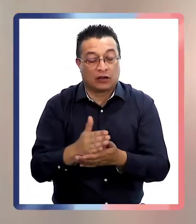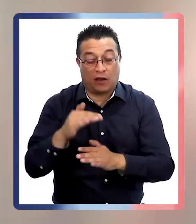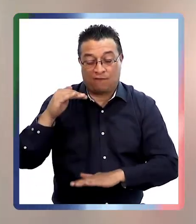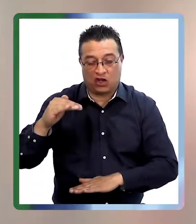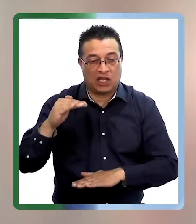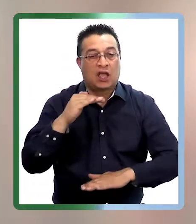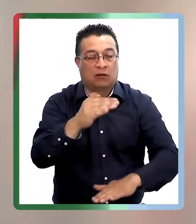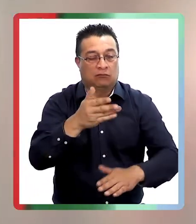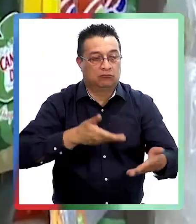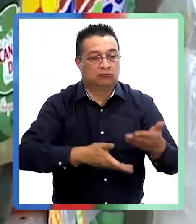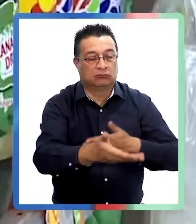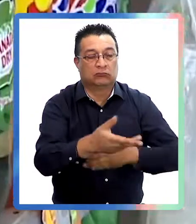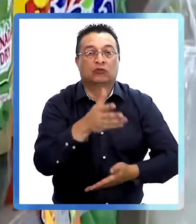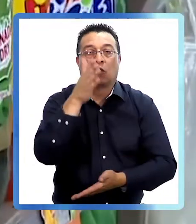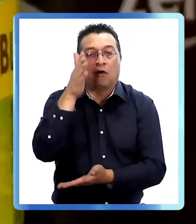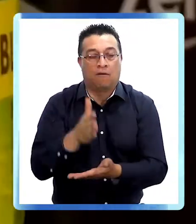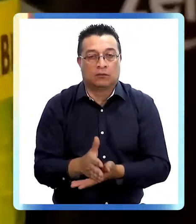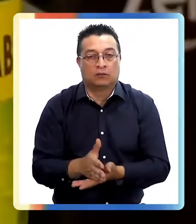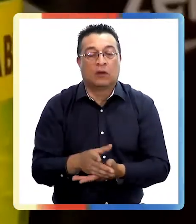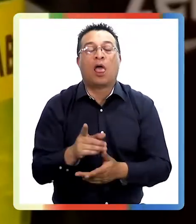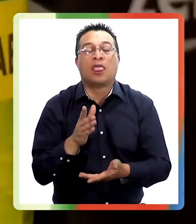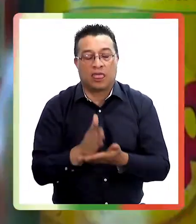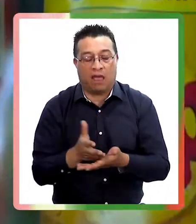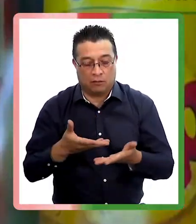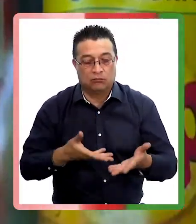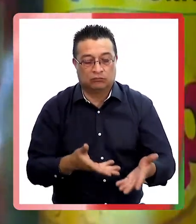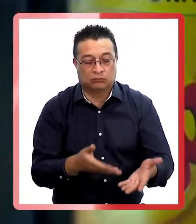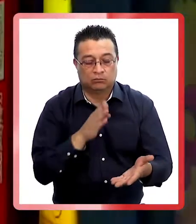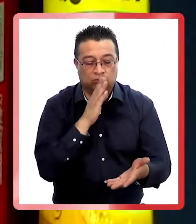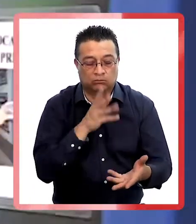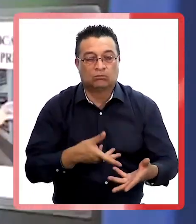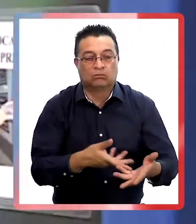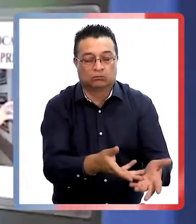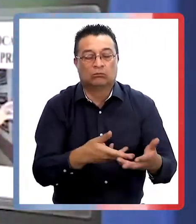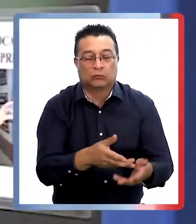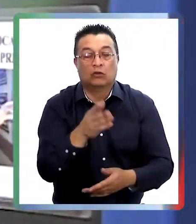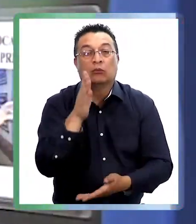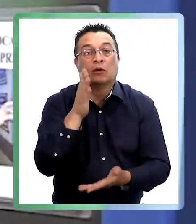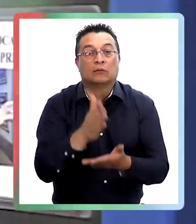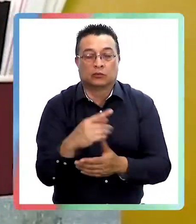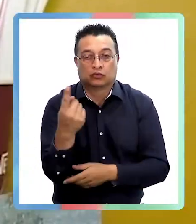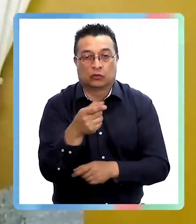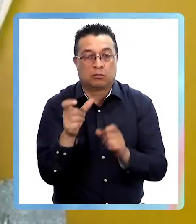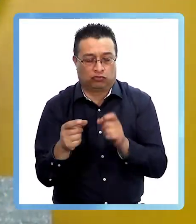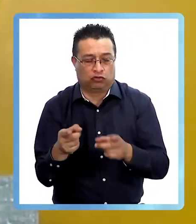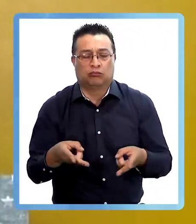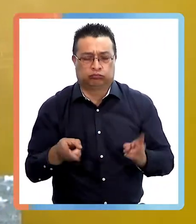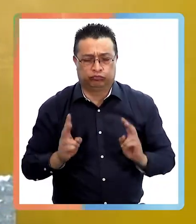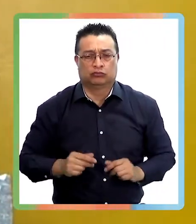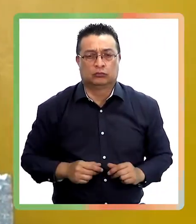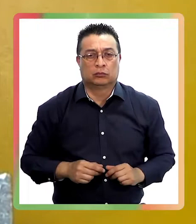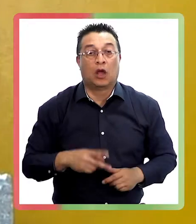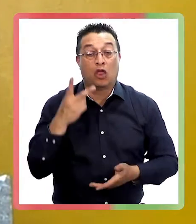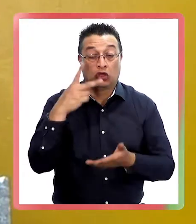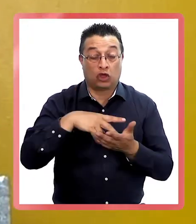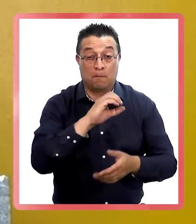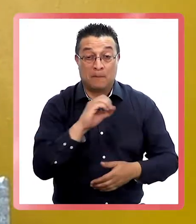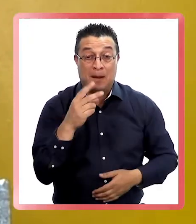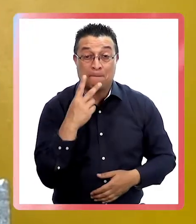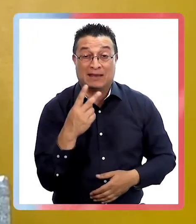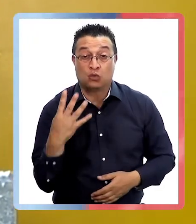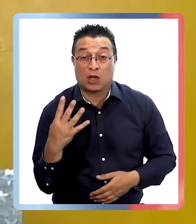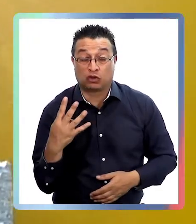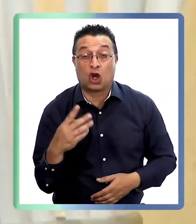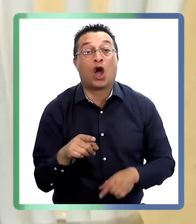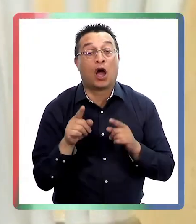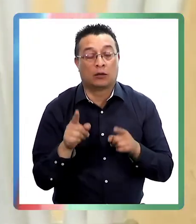botellas retornables y tendrán el deber de recibir este tipo de botellas por parte de los clientes. El 2024, la